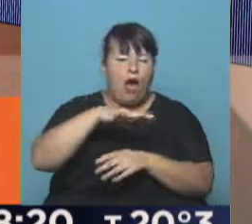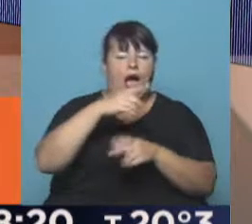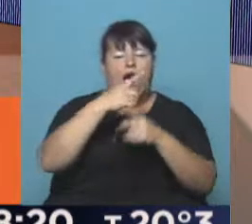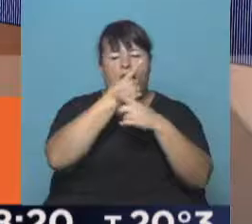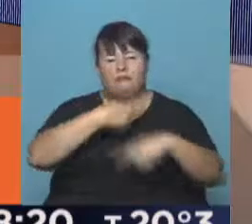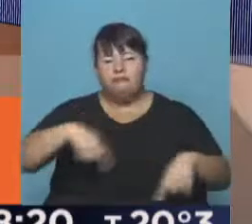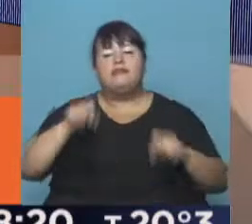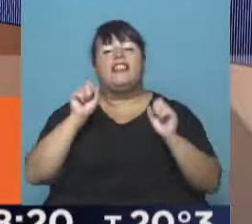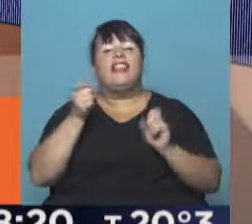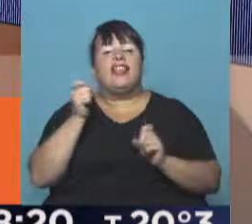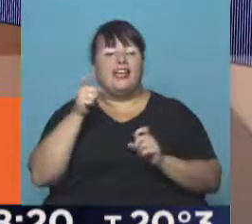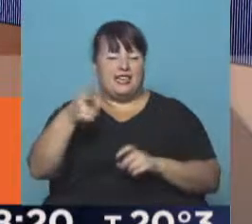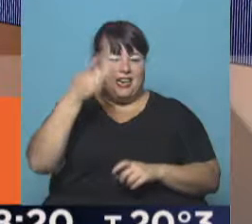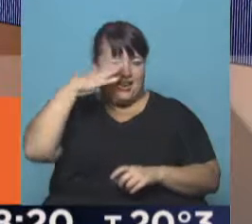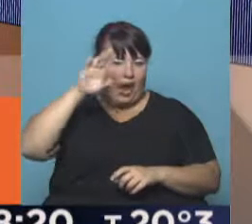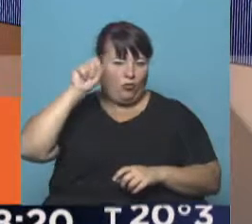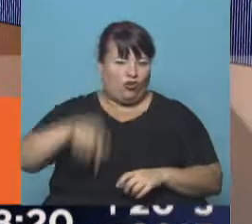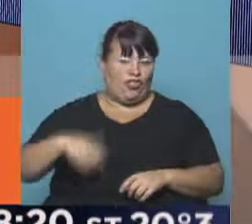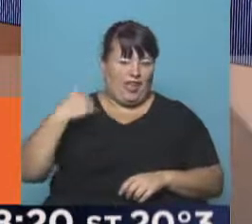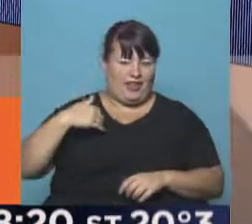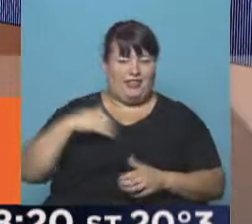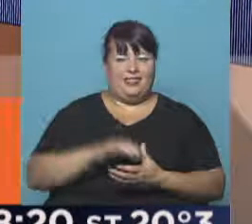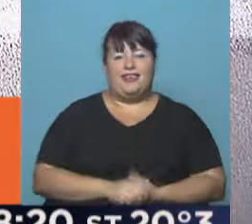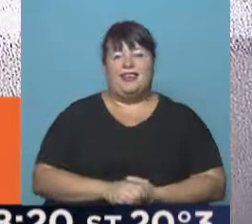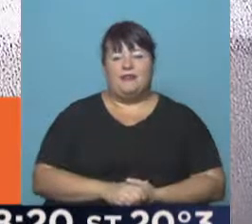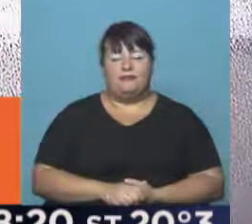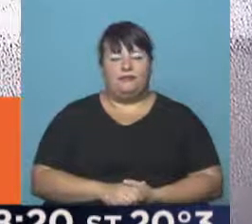de precisamente nuestros gauchos argentinos.